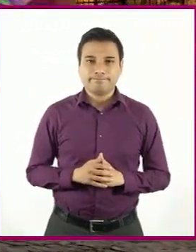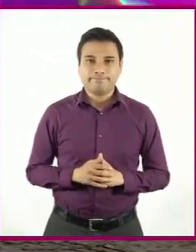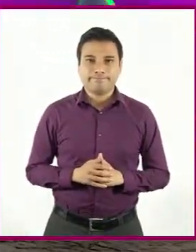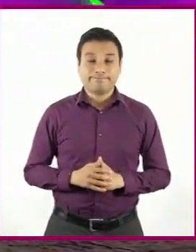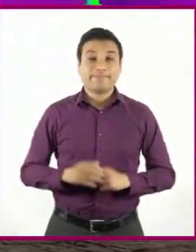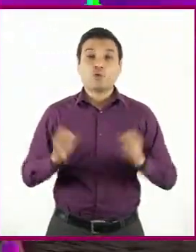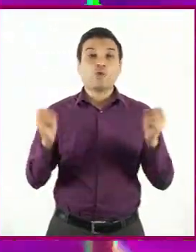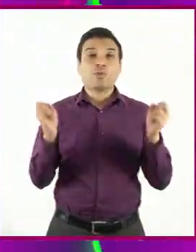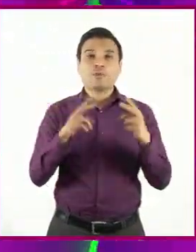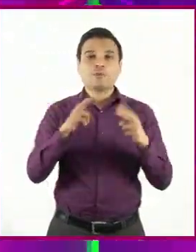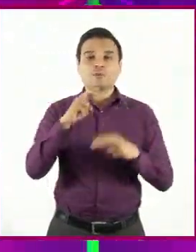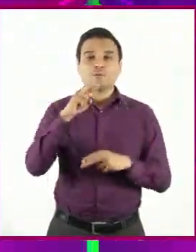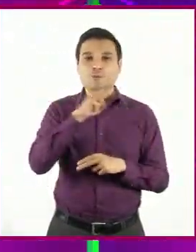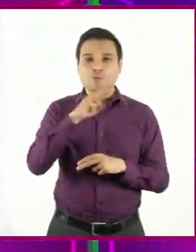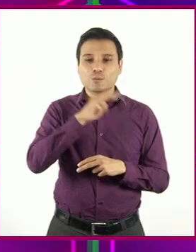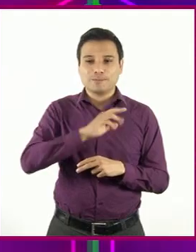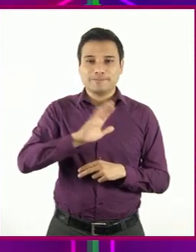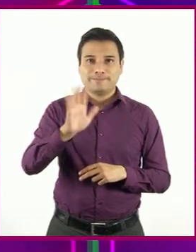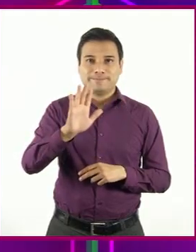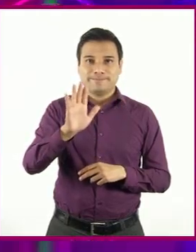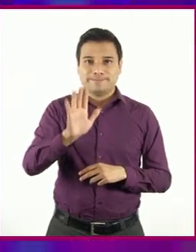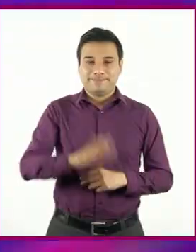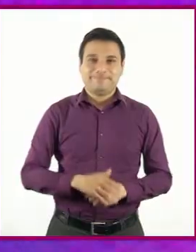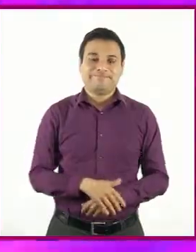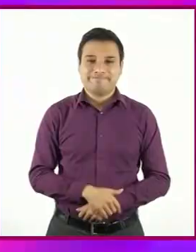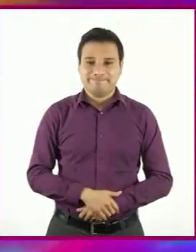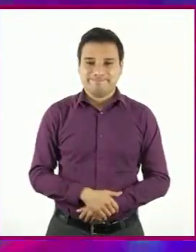Hasta la próxima.